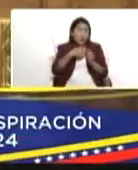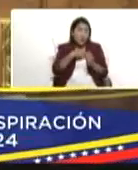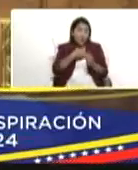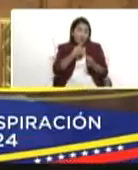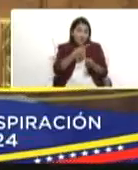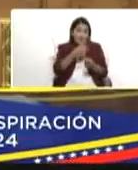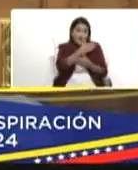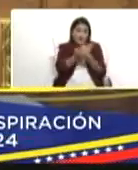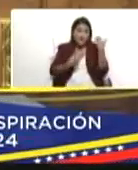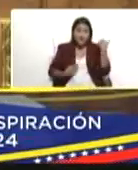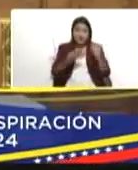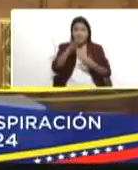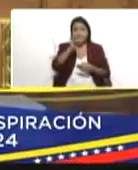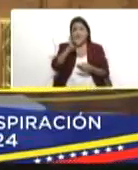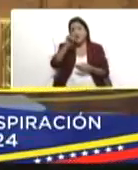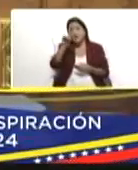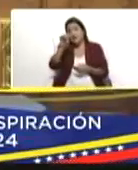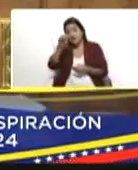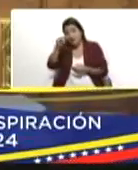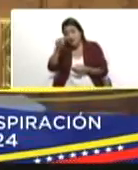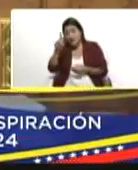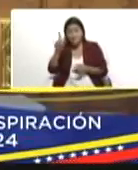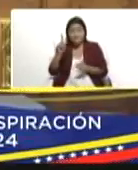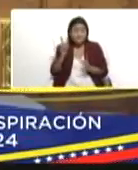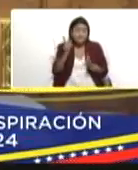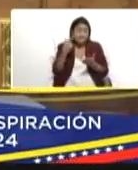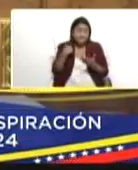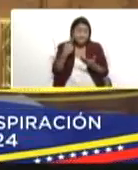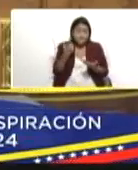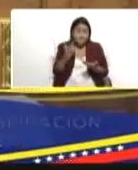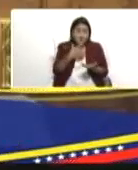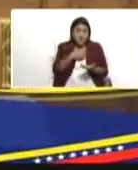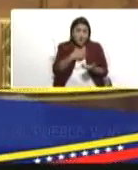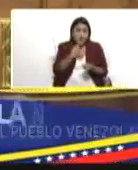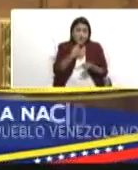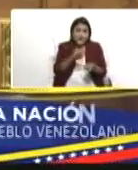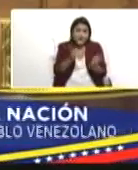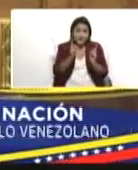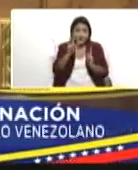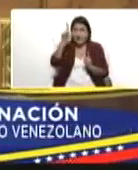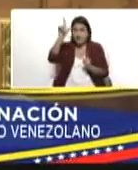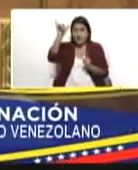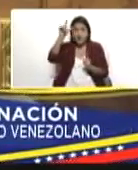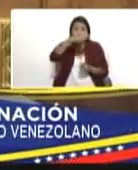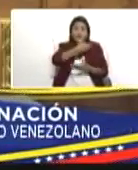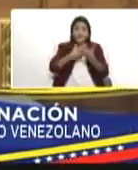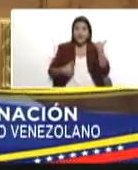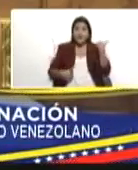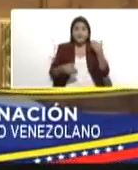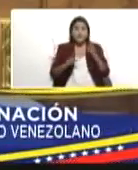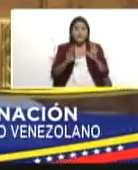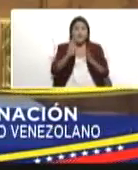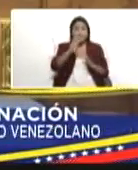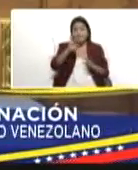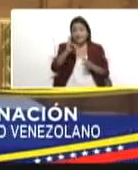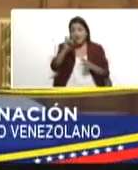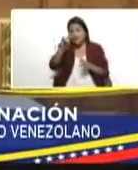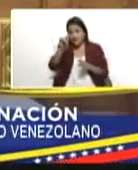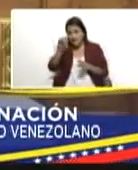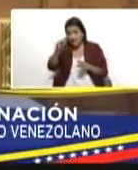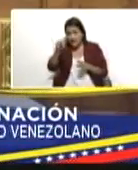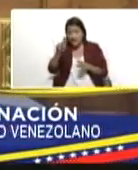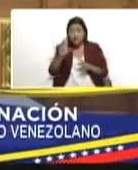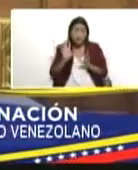podría decirlo no pudiera decir el presidente biden lo digo sinceramente Pero y ahí gente que toma